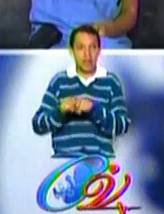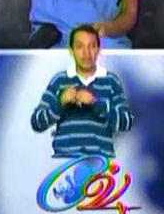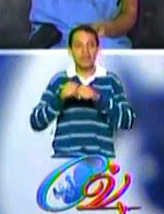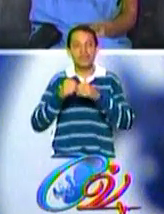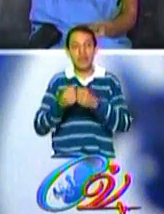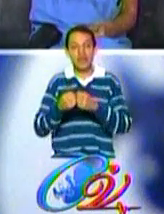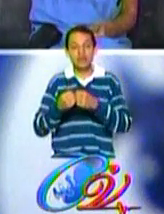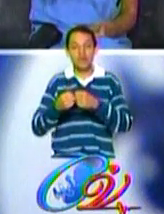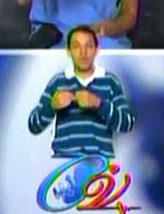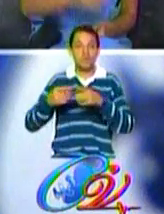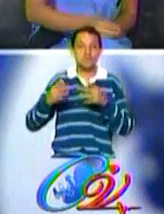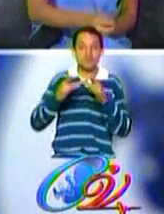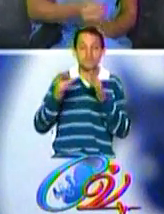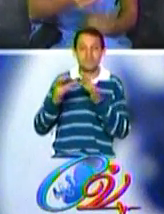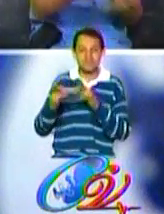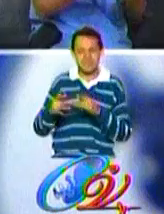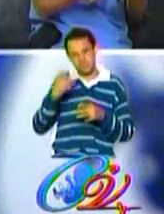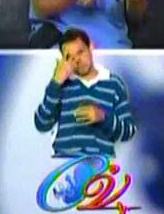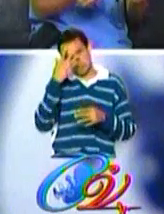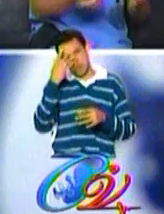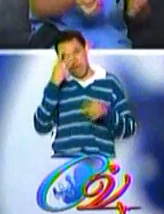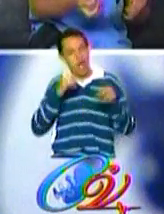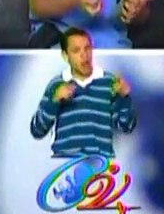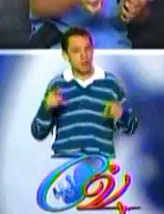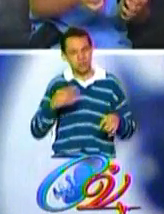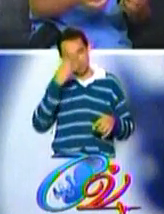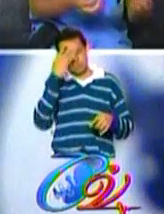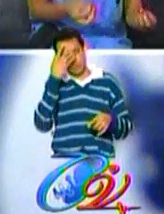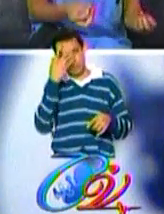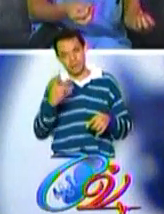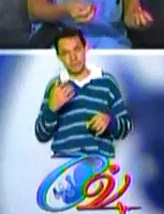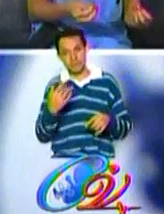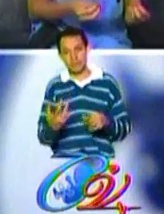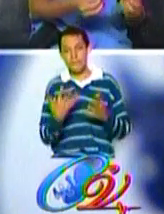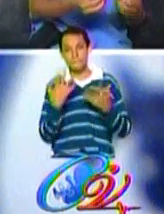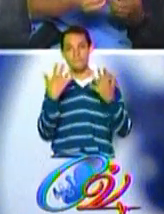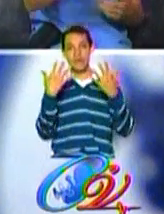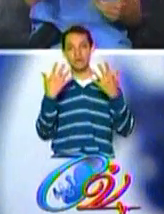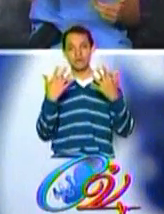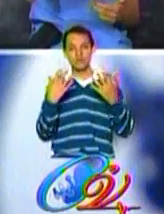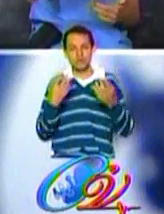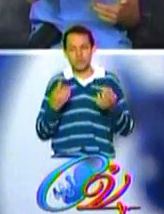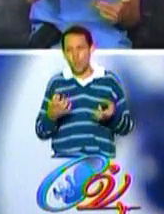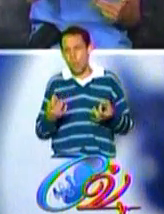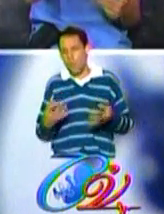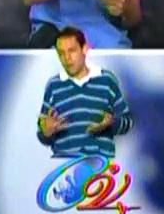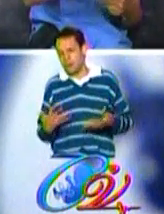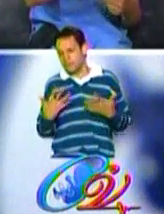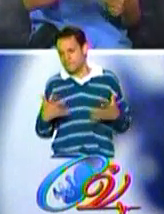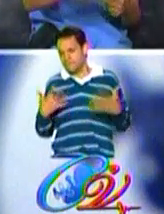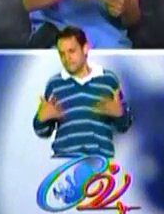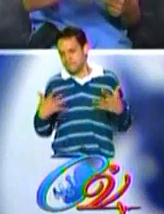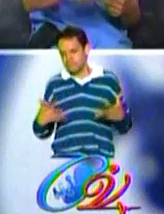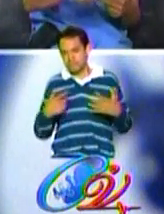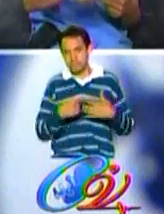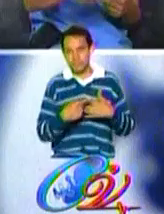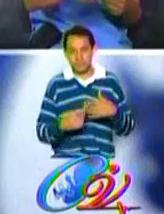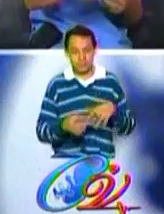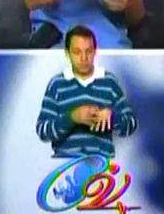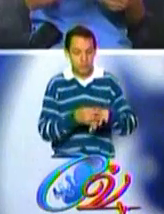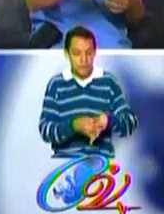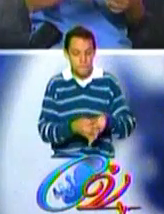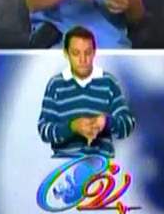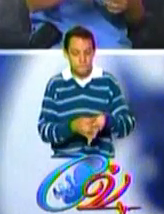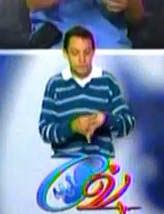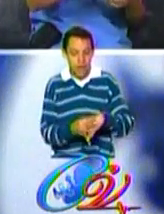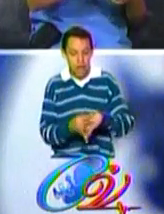dice, pero es que ¿por qué será que yo siento entumidos las manos? Es que ese tóxico se salió de la vena y